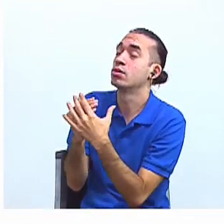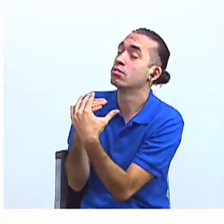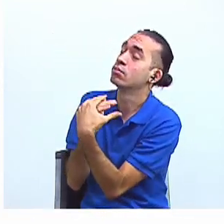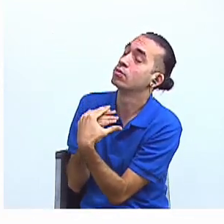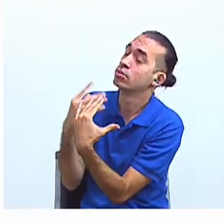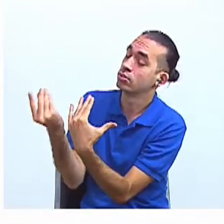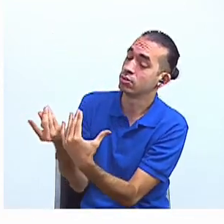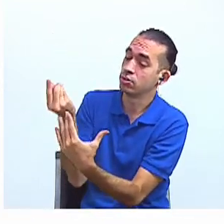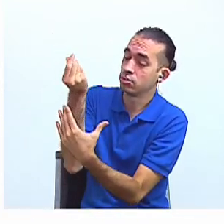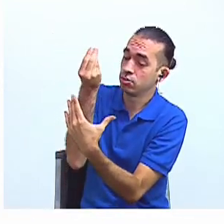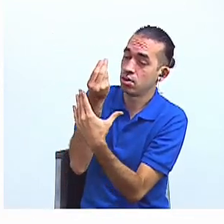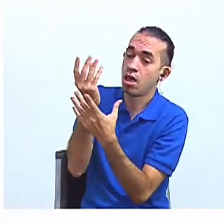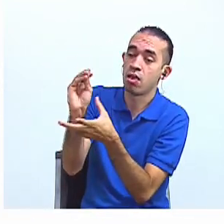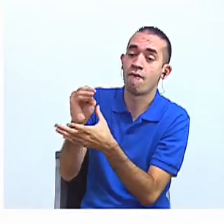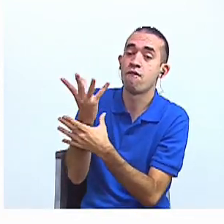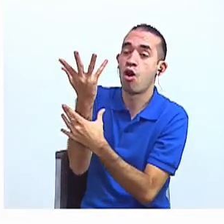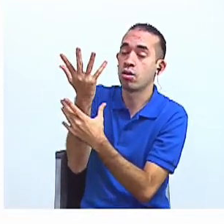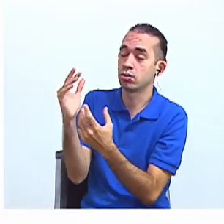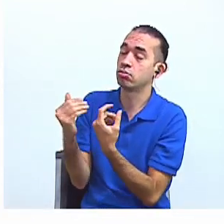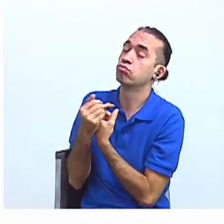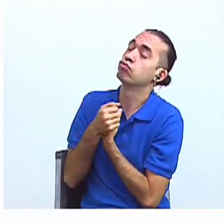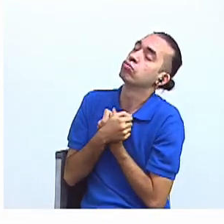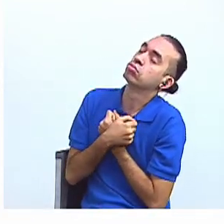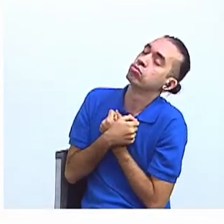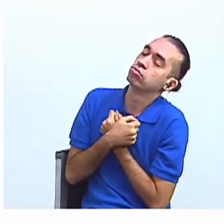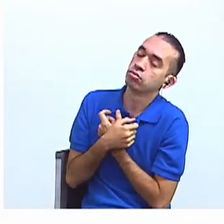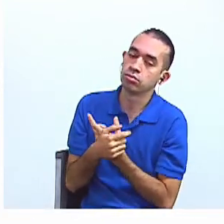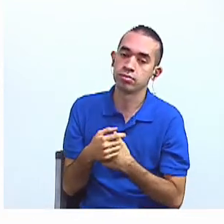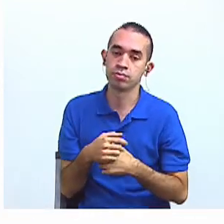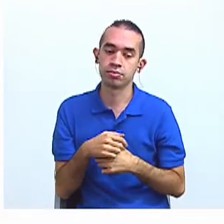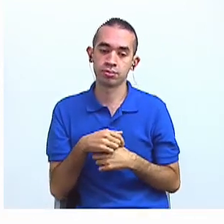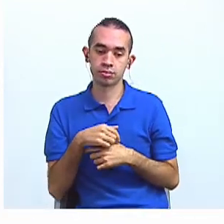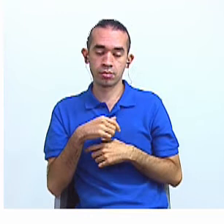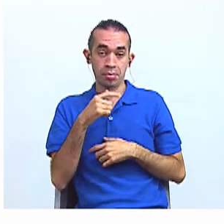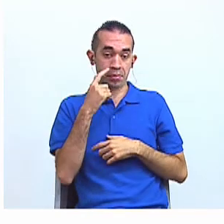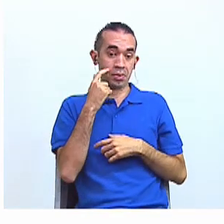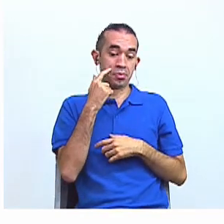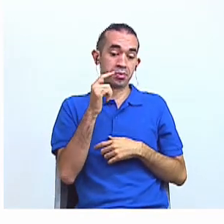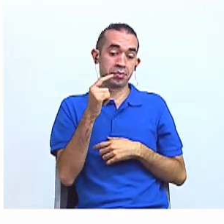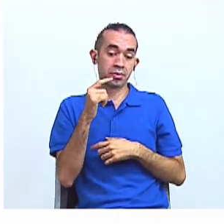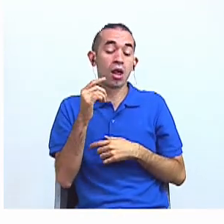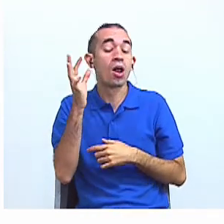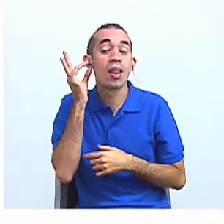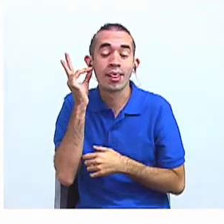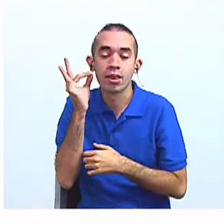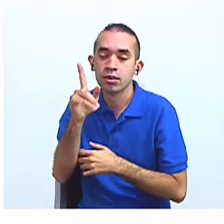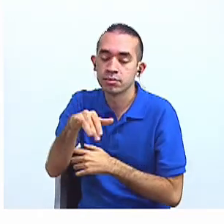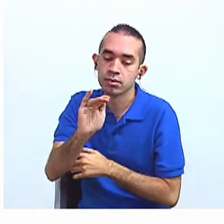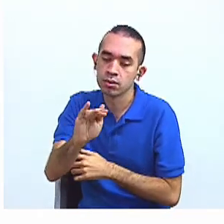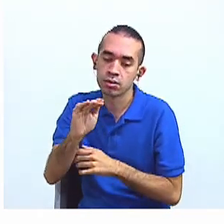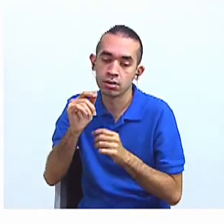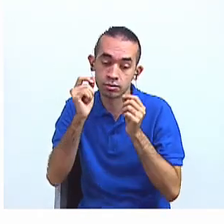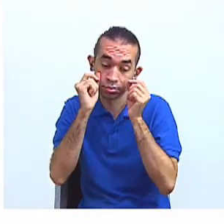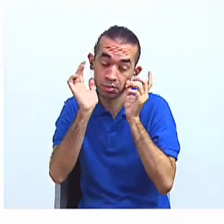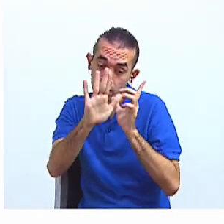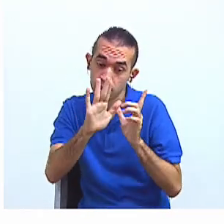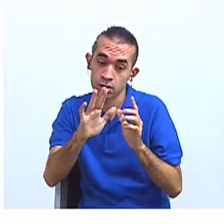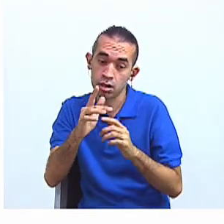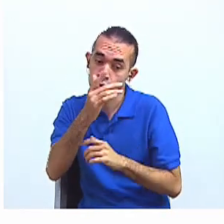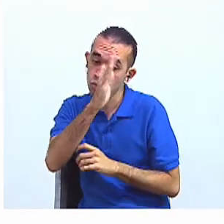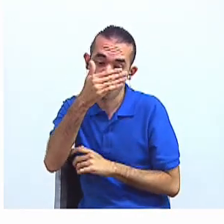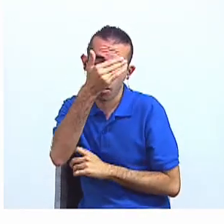Amal. Sada dice: cuando Amal despierte, dile que Sada no le ha olvidado.